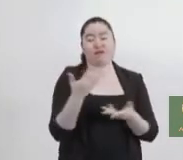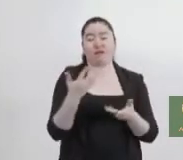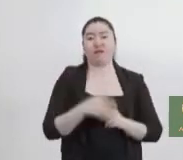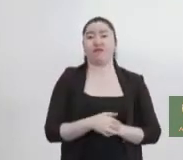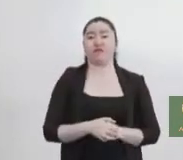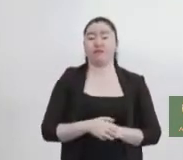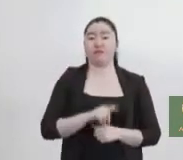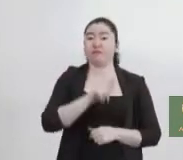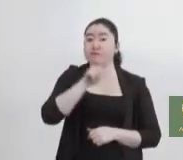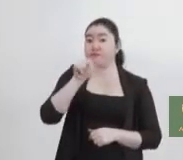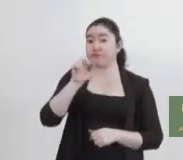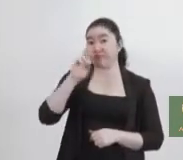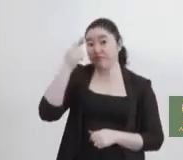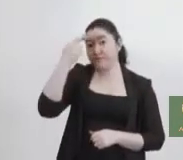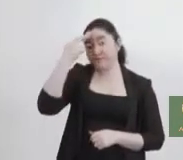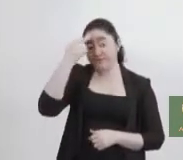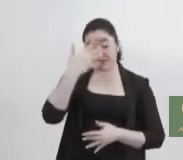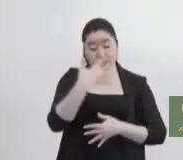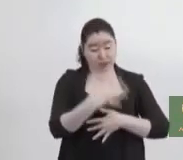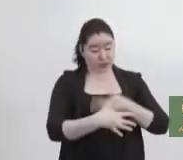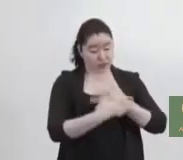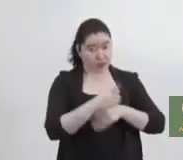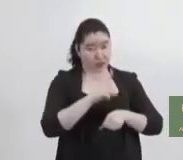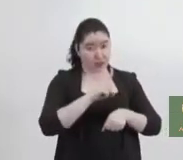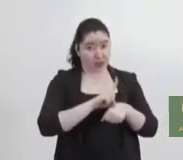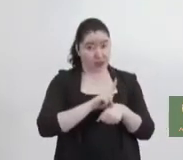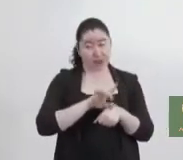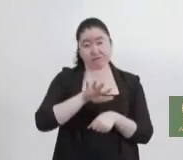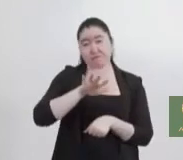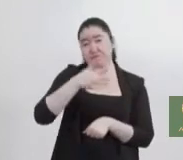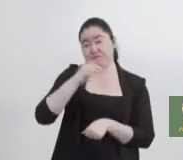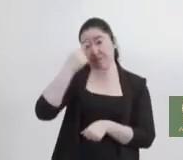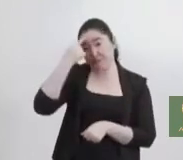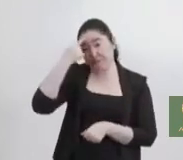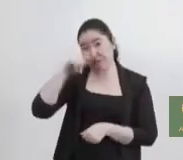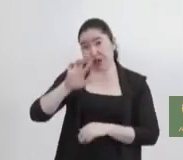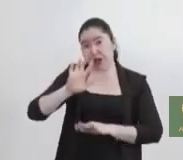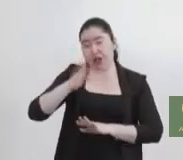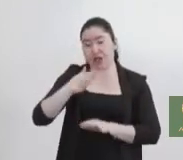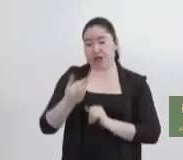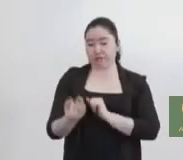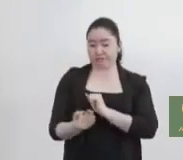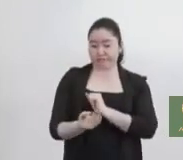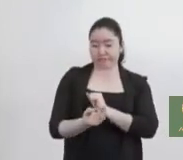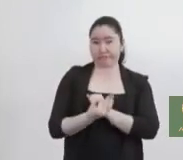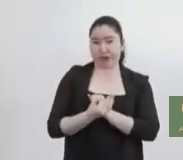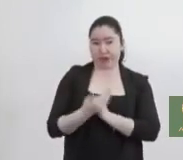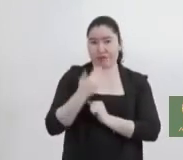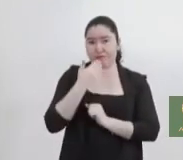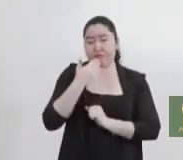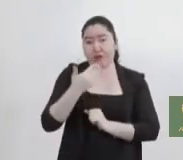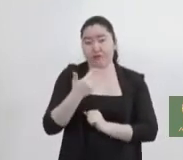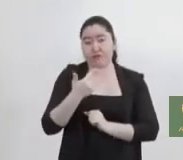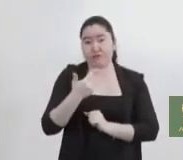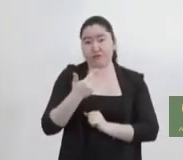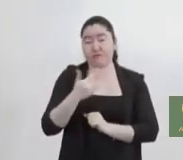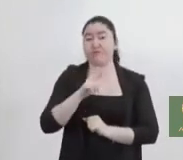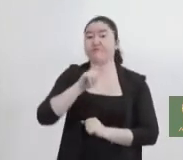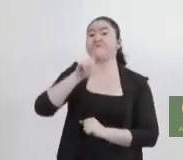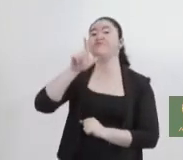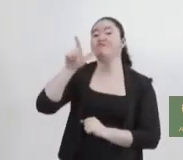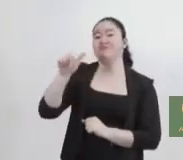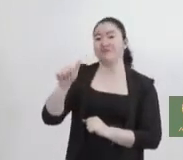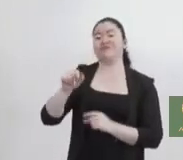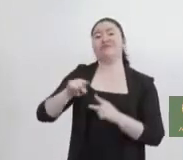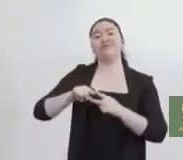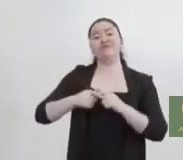Y a partir de ahí, recuerden pues que son 15 días por lo menos para que pueda hacer efecto la vacuna y ya poder